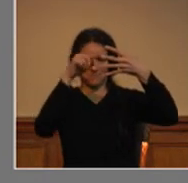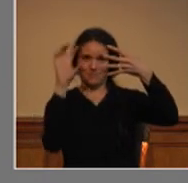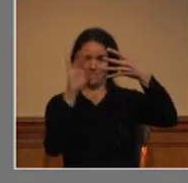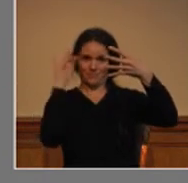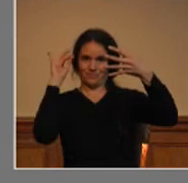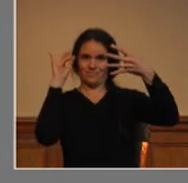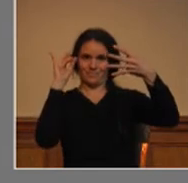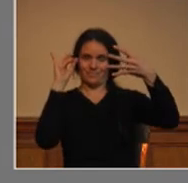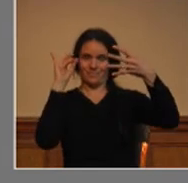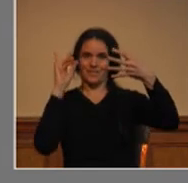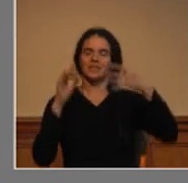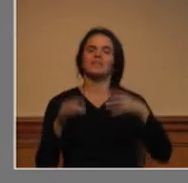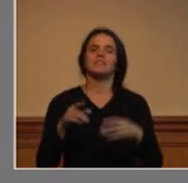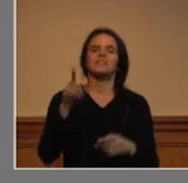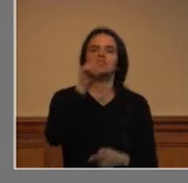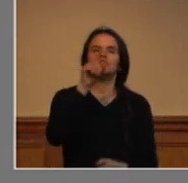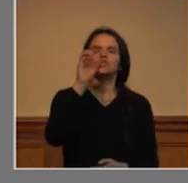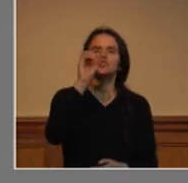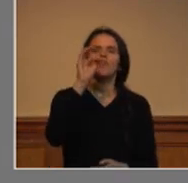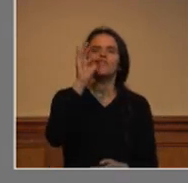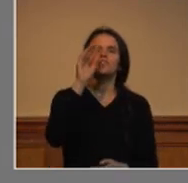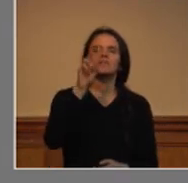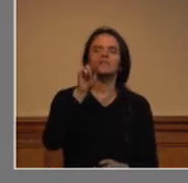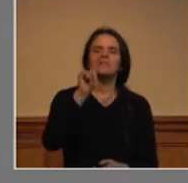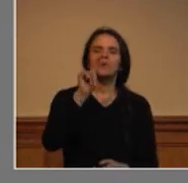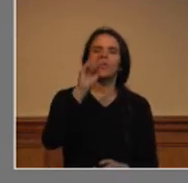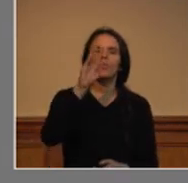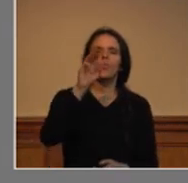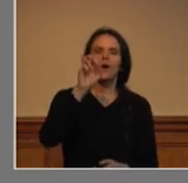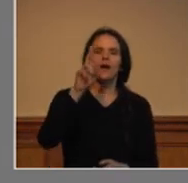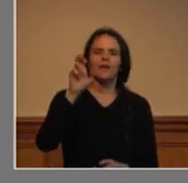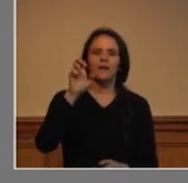y aquí tenemos que buscar dónde está la mesita.